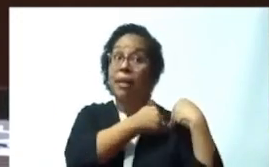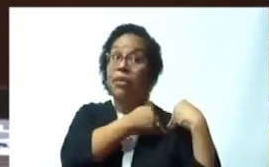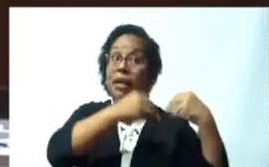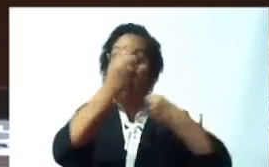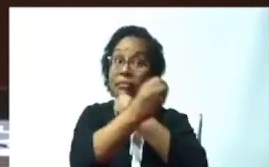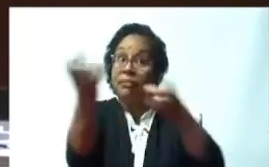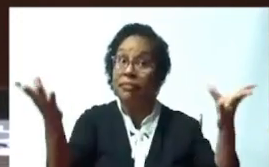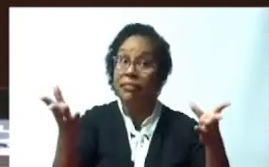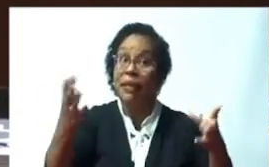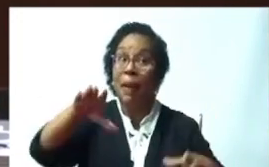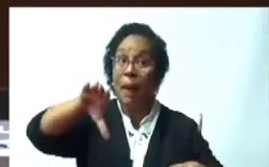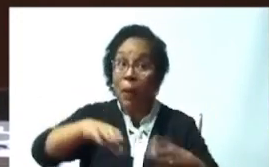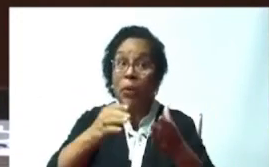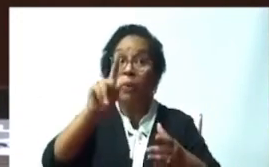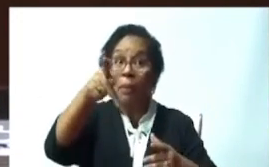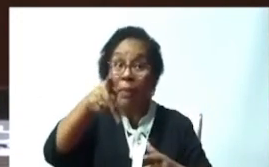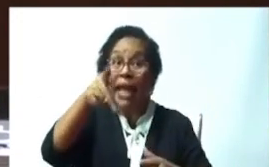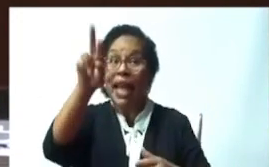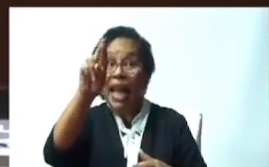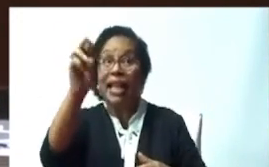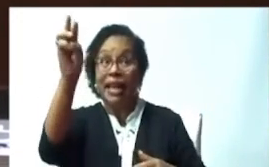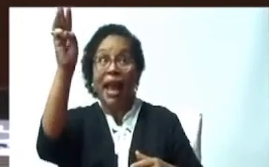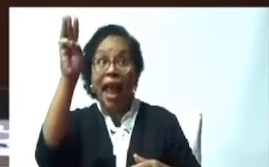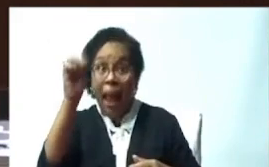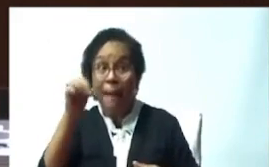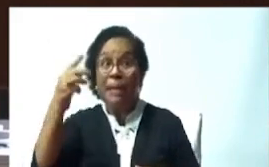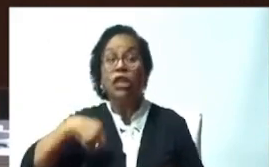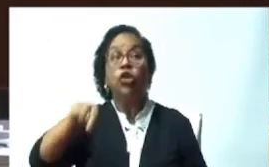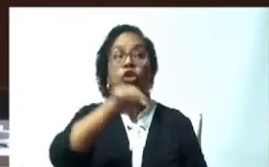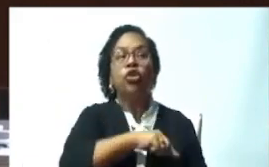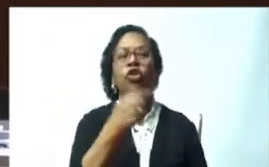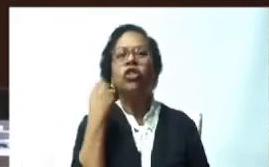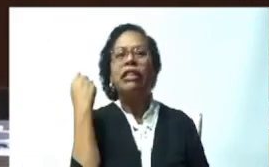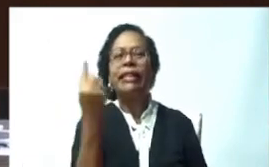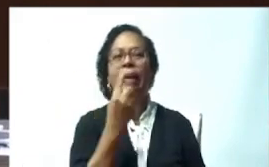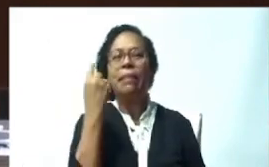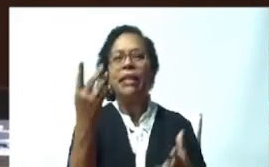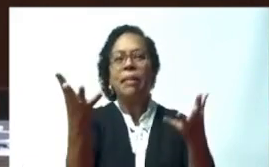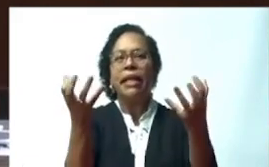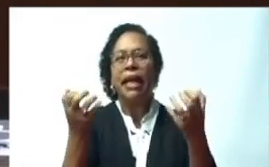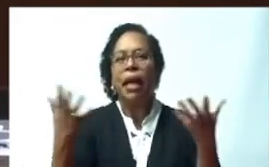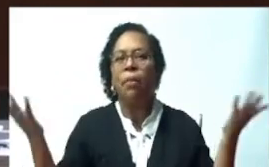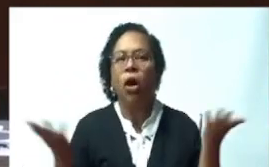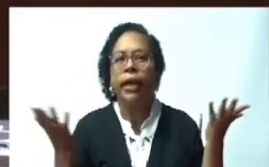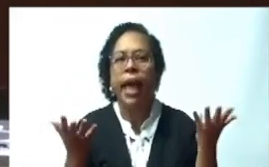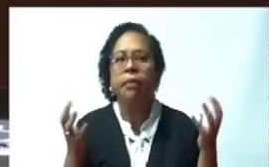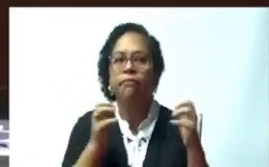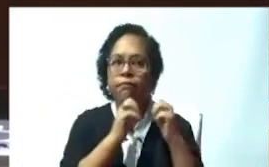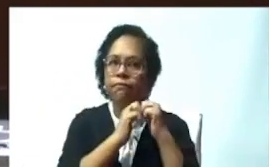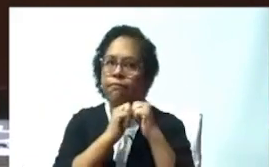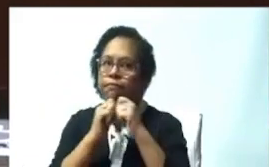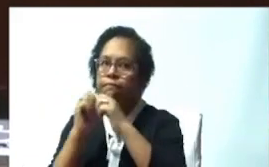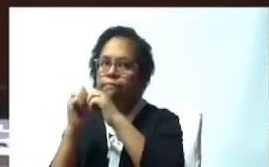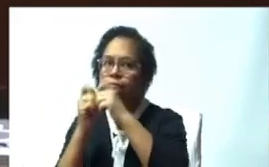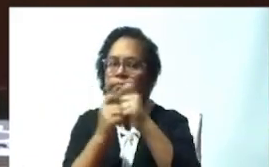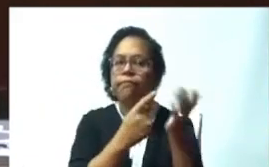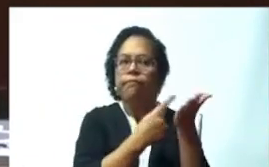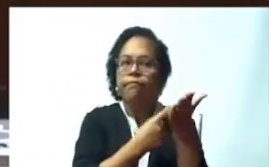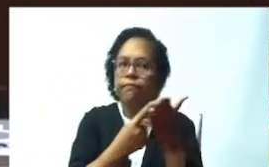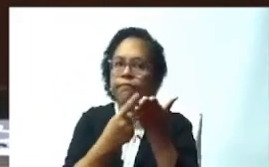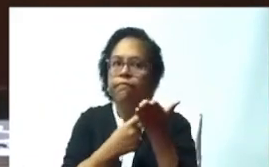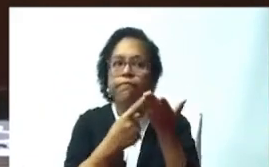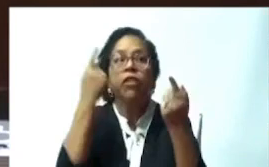del PRM, nosotros siempre tratamos de consensuar en la medida de lo